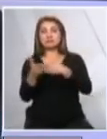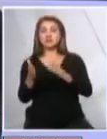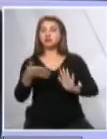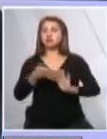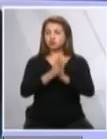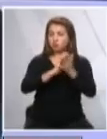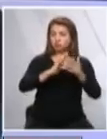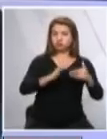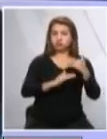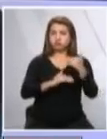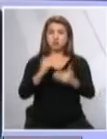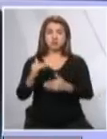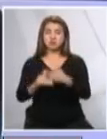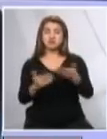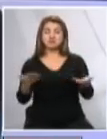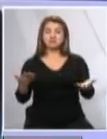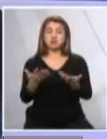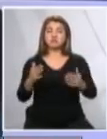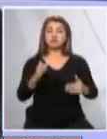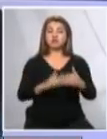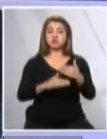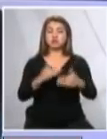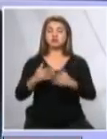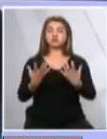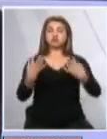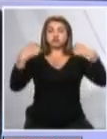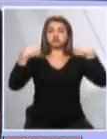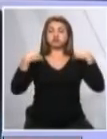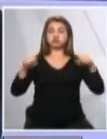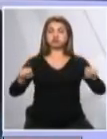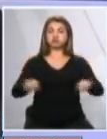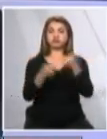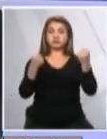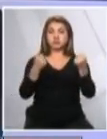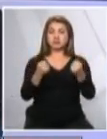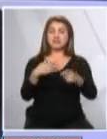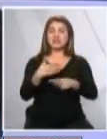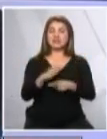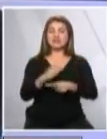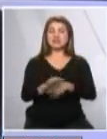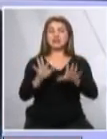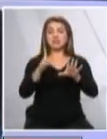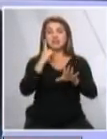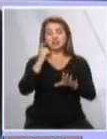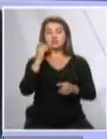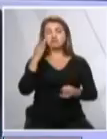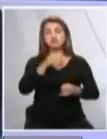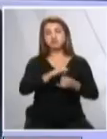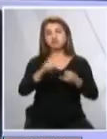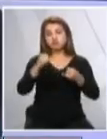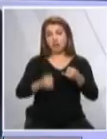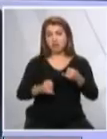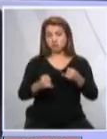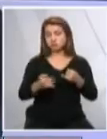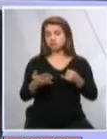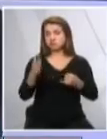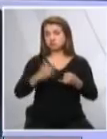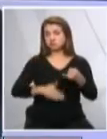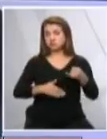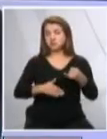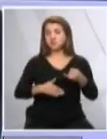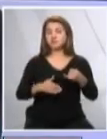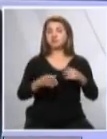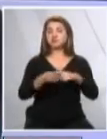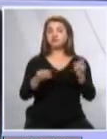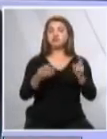proceso, que el proceso se encarga de destruir en 15 días plazo, ¿ya?, y que, por tanto, a la larga lo único que hacen es